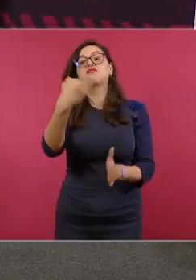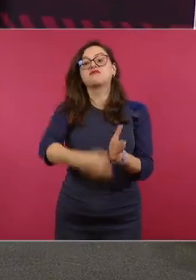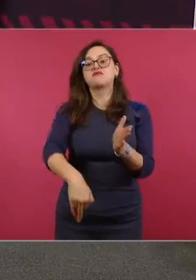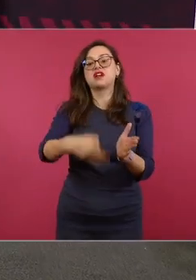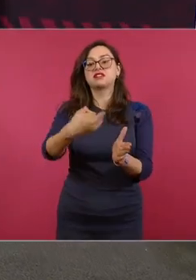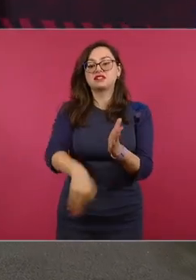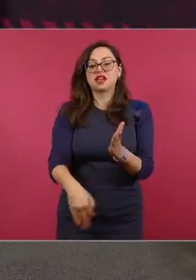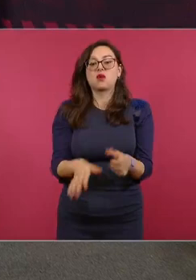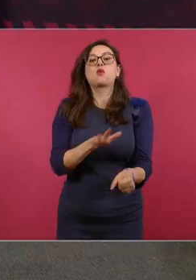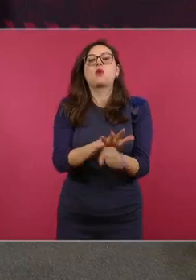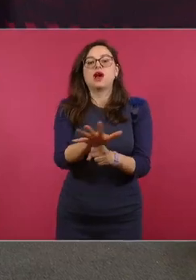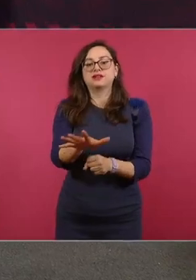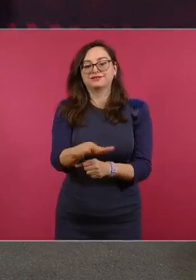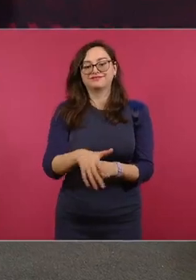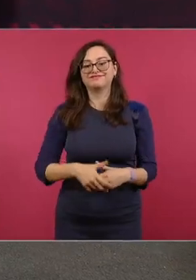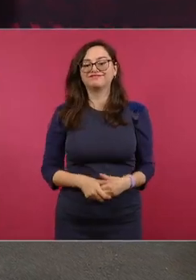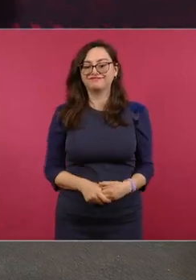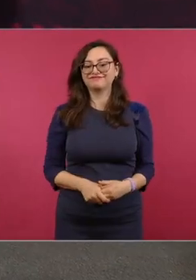avanzar